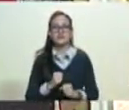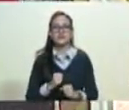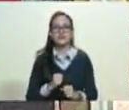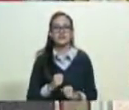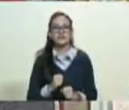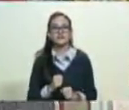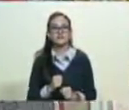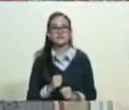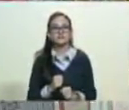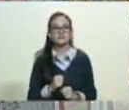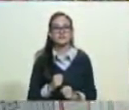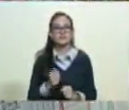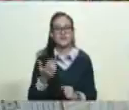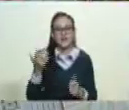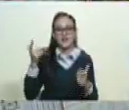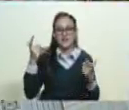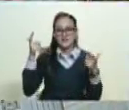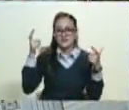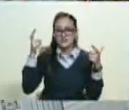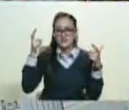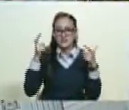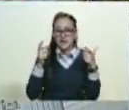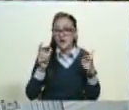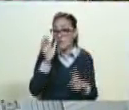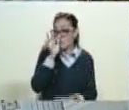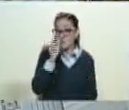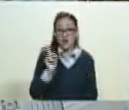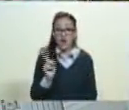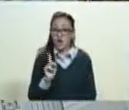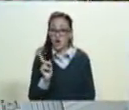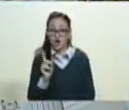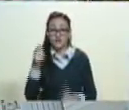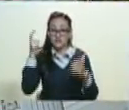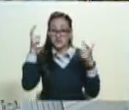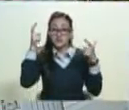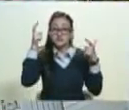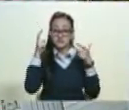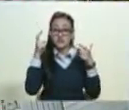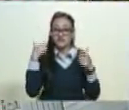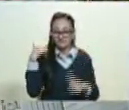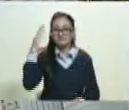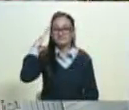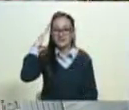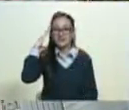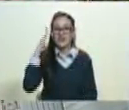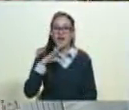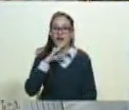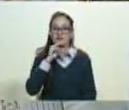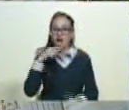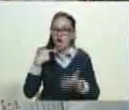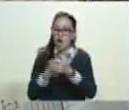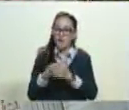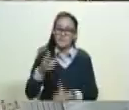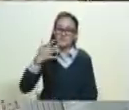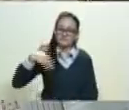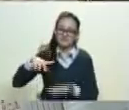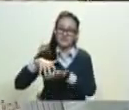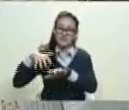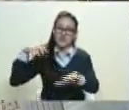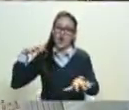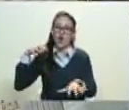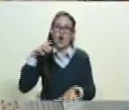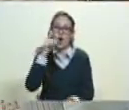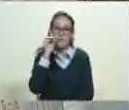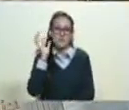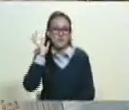no estaba el comandante Chávez ufanándose de la nada. El comandante Chávez sabía que hablaba en nombre de millones de hombres